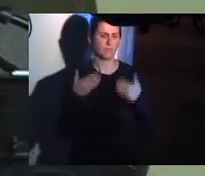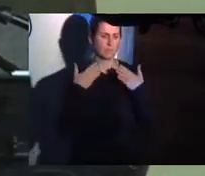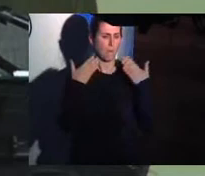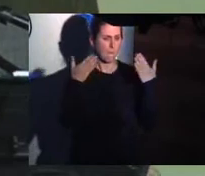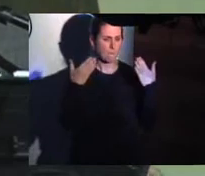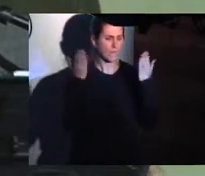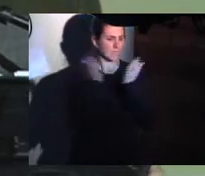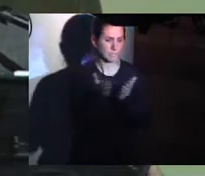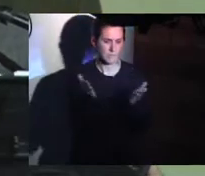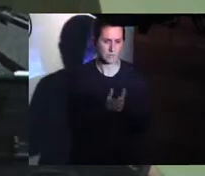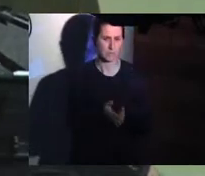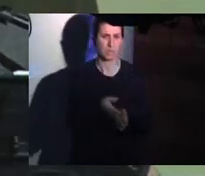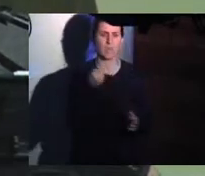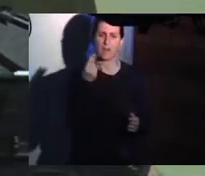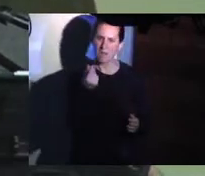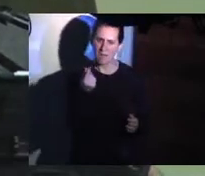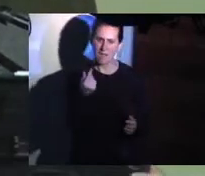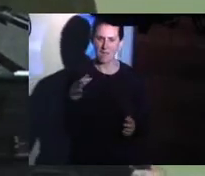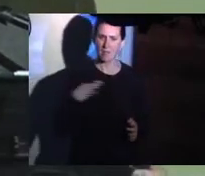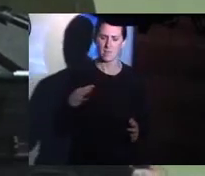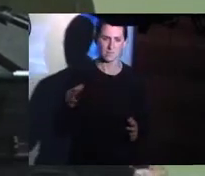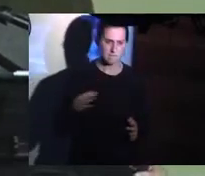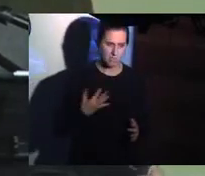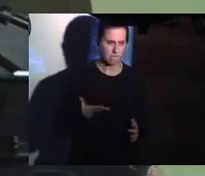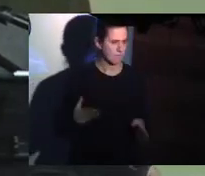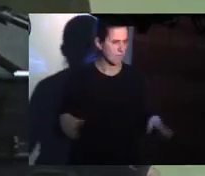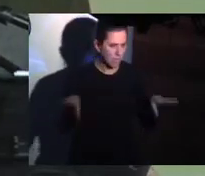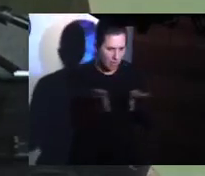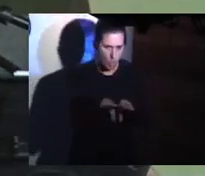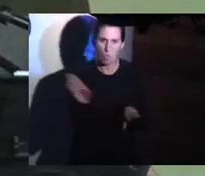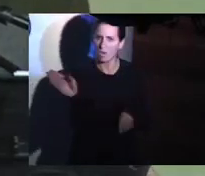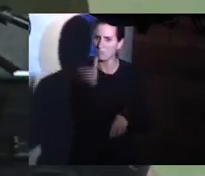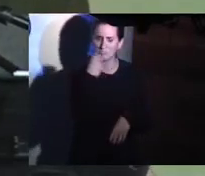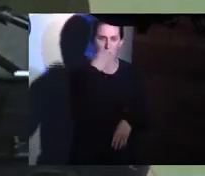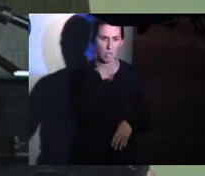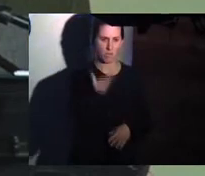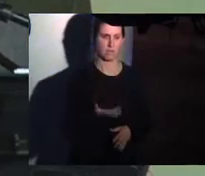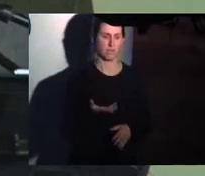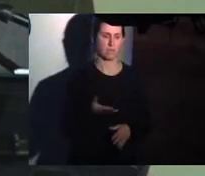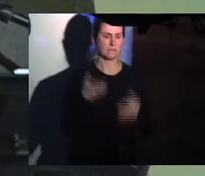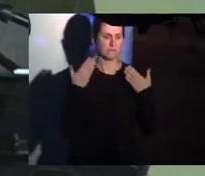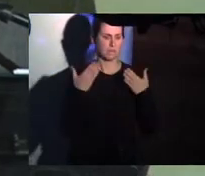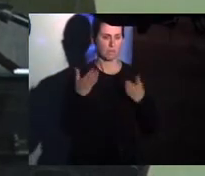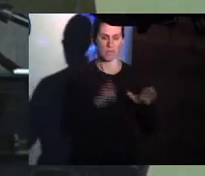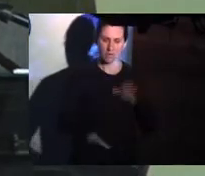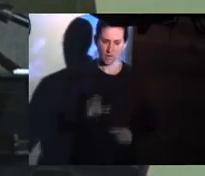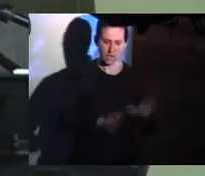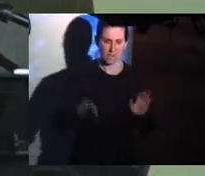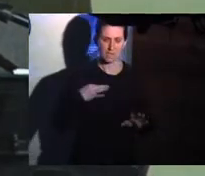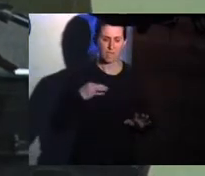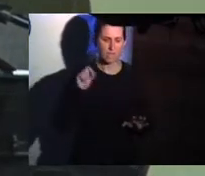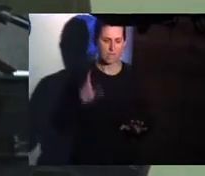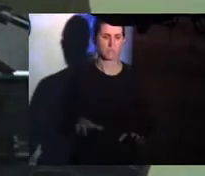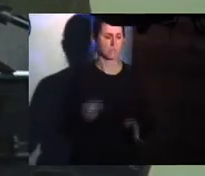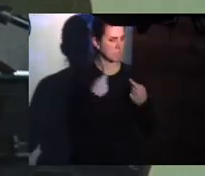puedan organizar de una manera distinta, de una manera querida por ellos y de una manera que nos